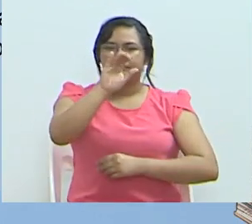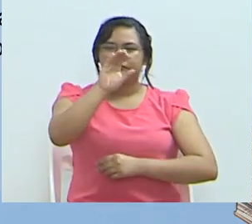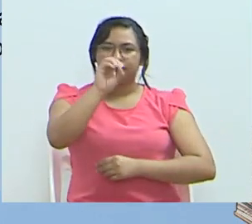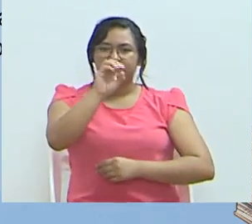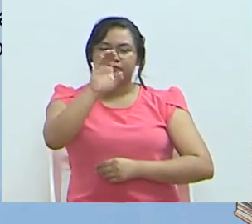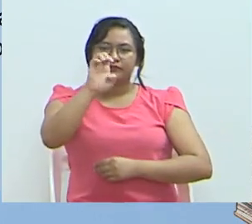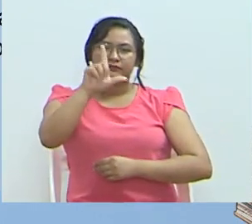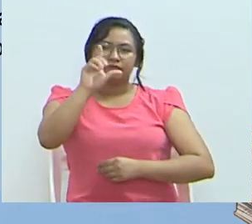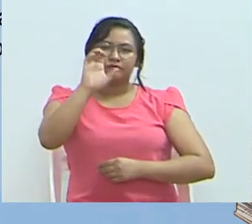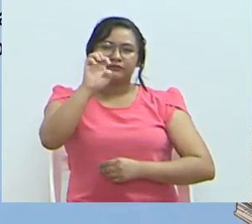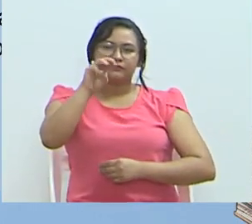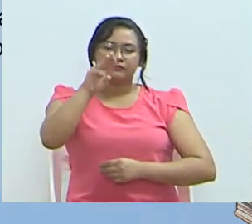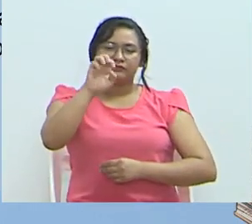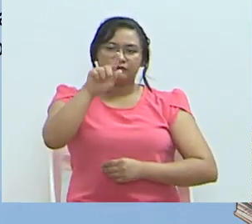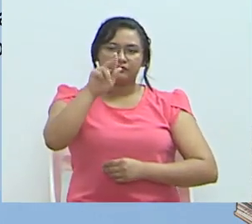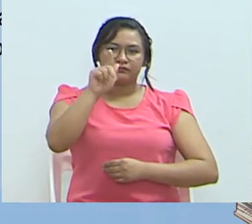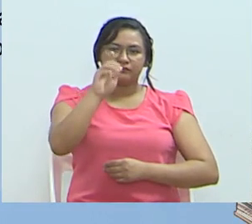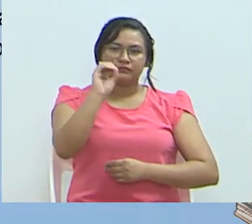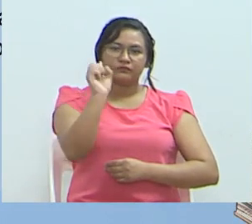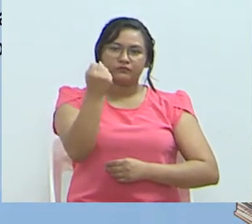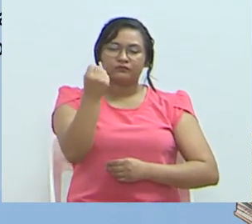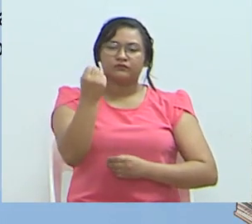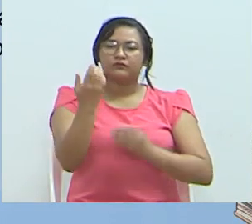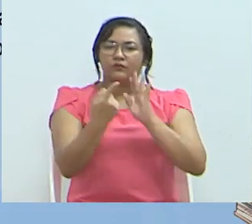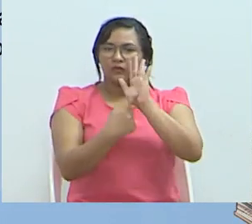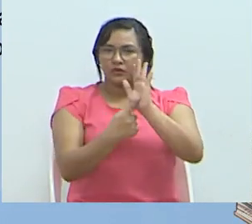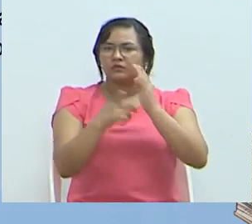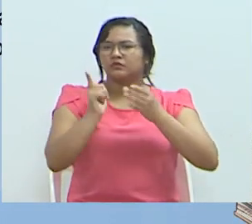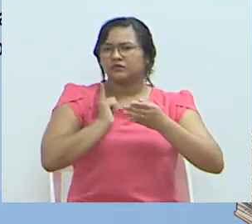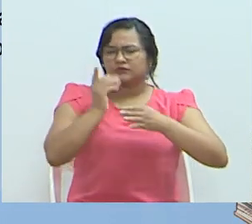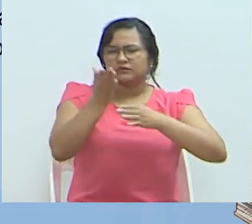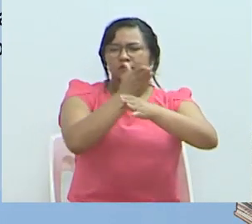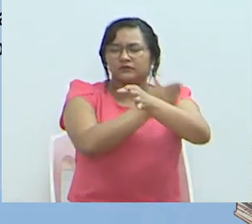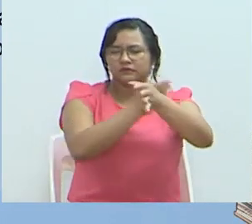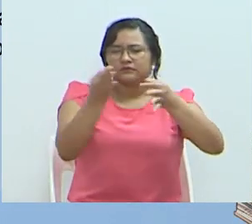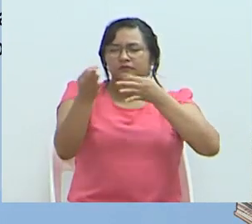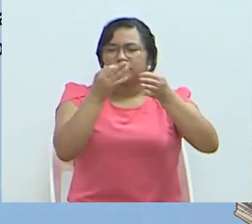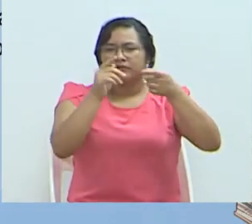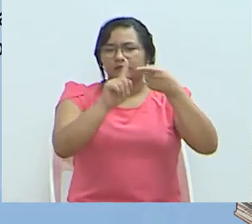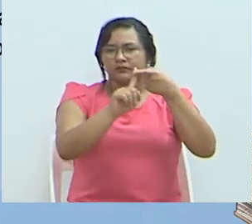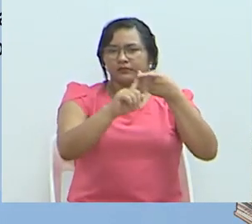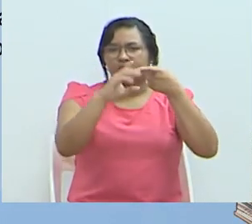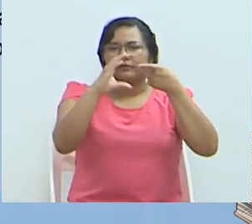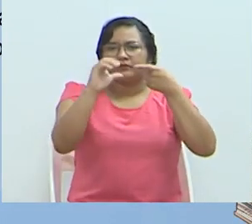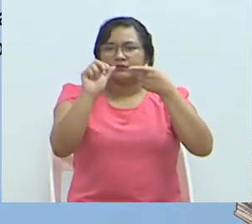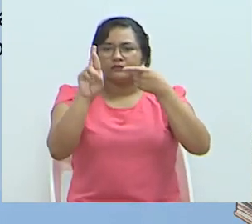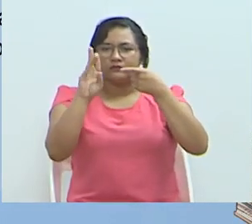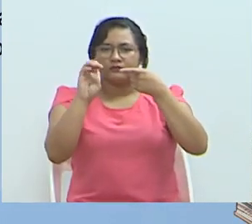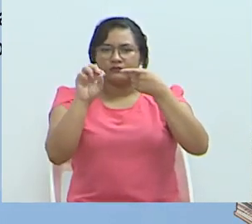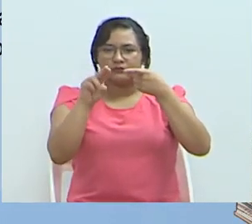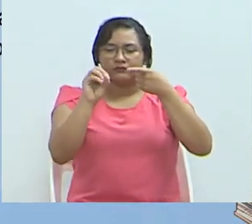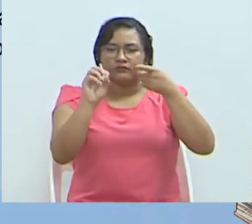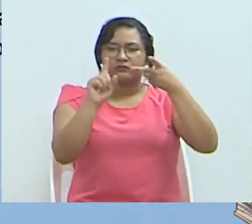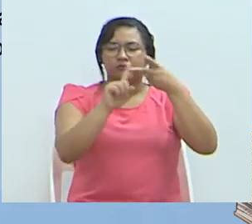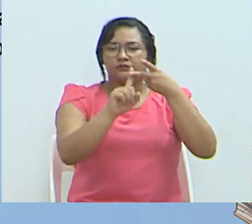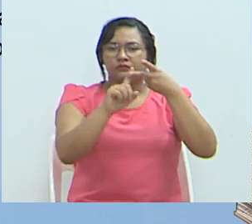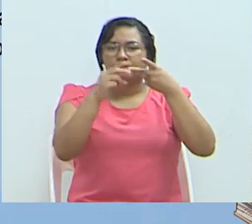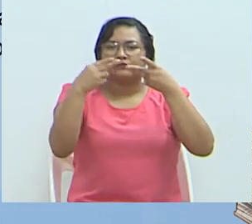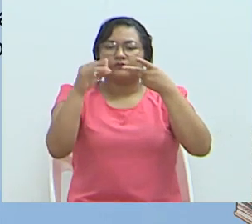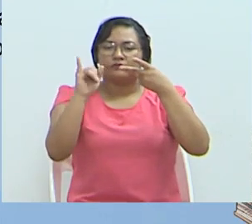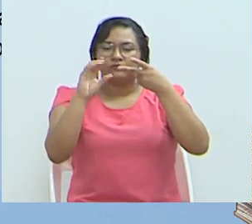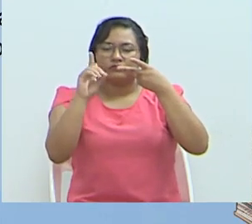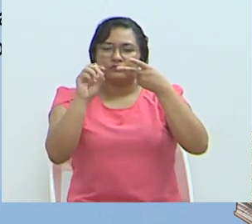son los bioelementos primarios, que son el carbono, el hidrógeno, el oxígeno, el